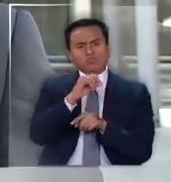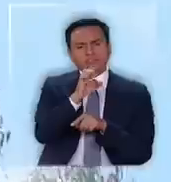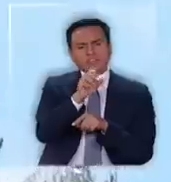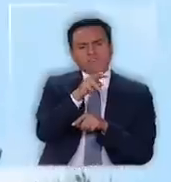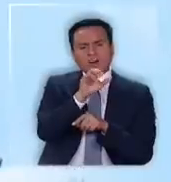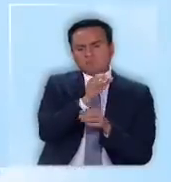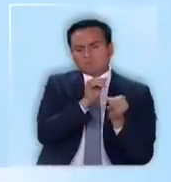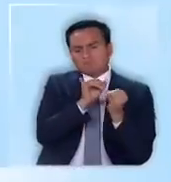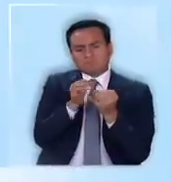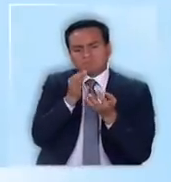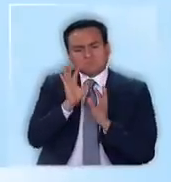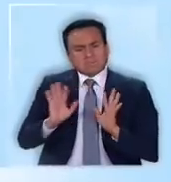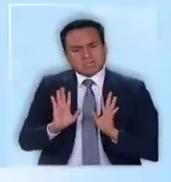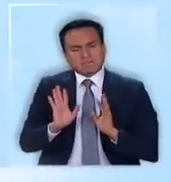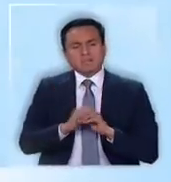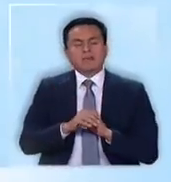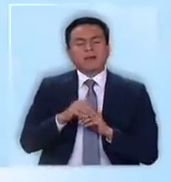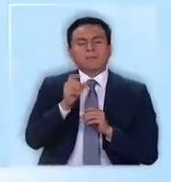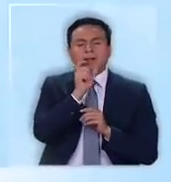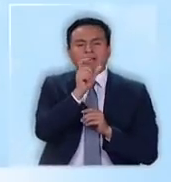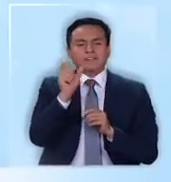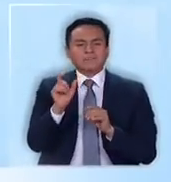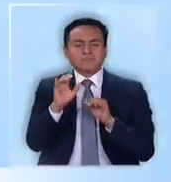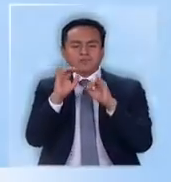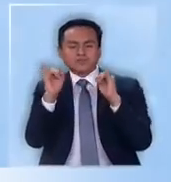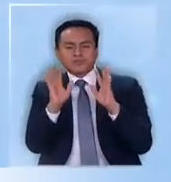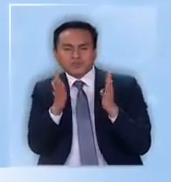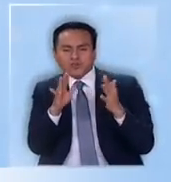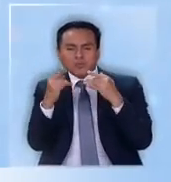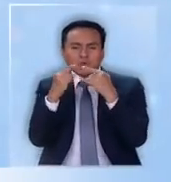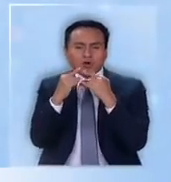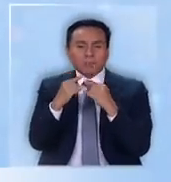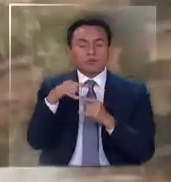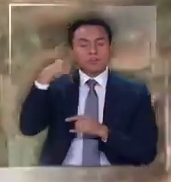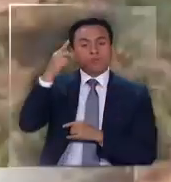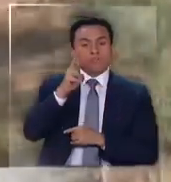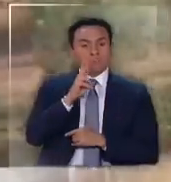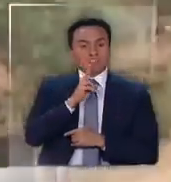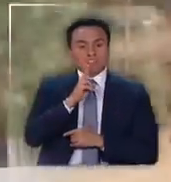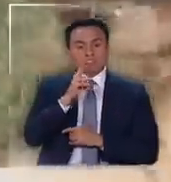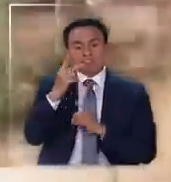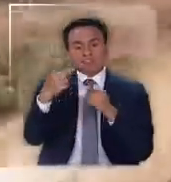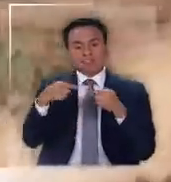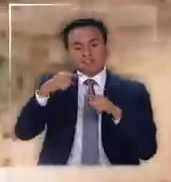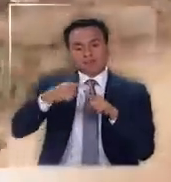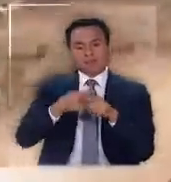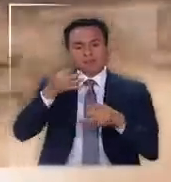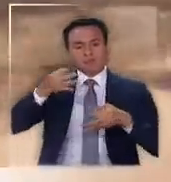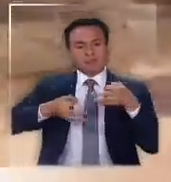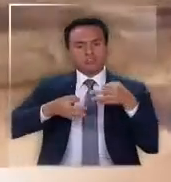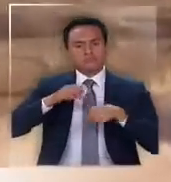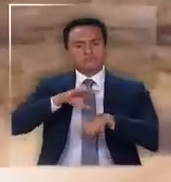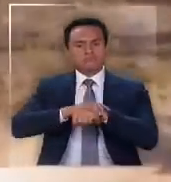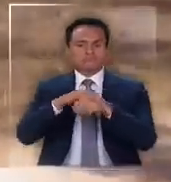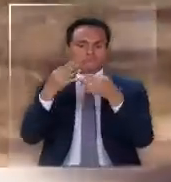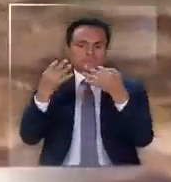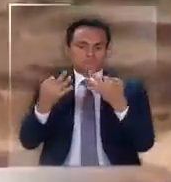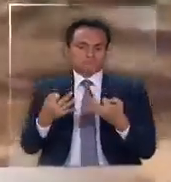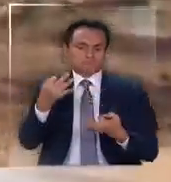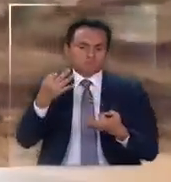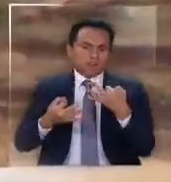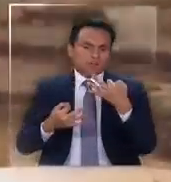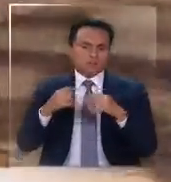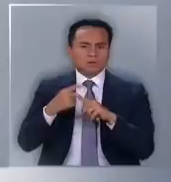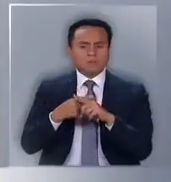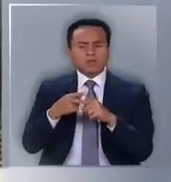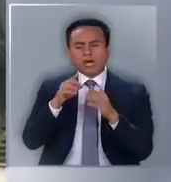Navarro Lavés. Son palabras del presunto brujo que el próximo viernes deberá enfrentar un nuevo proceso de formalización, ahora